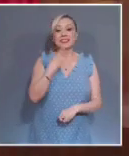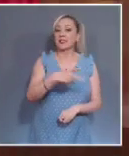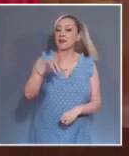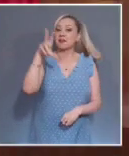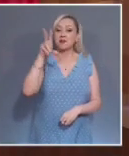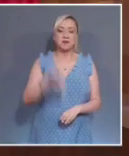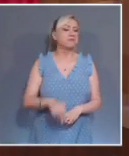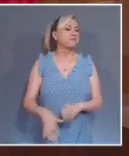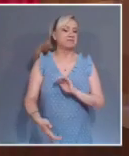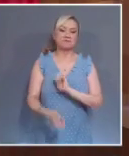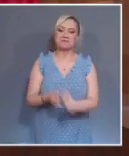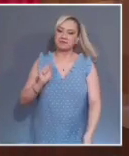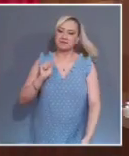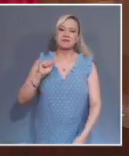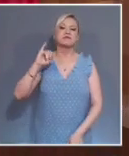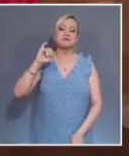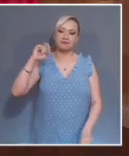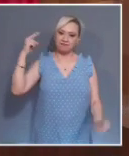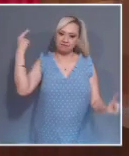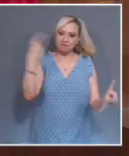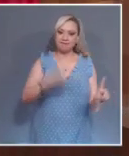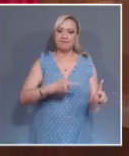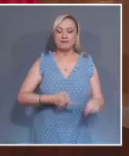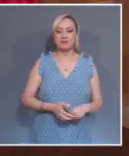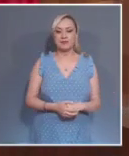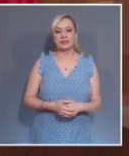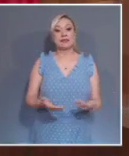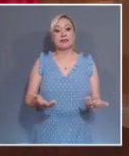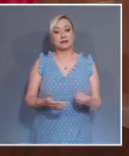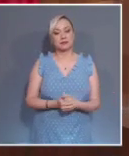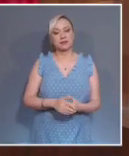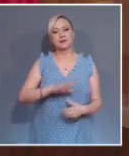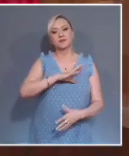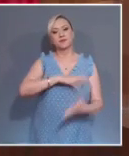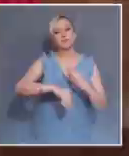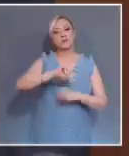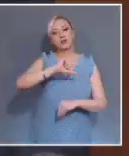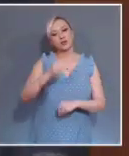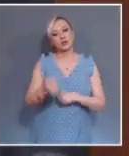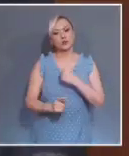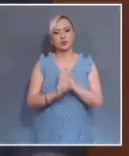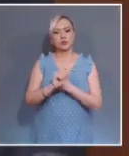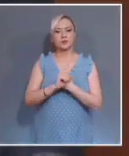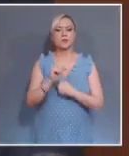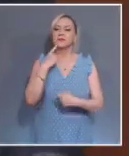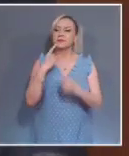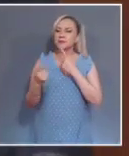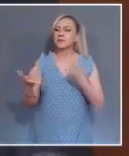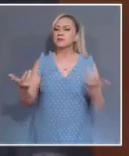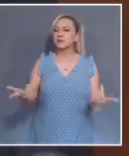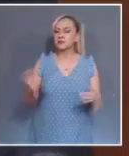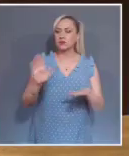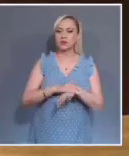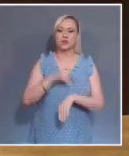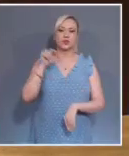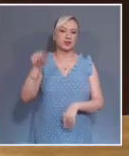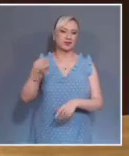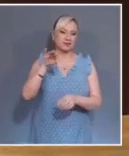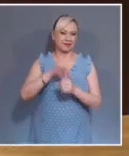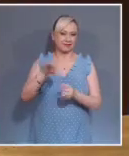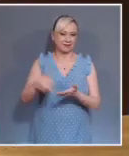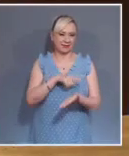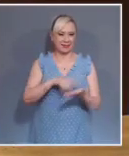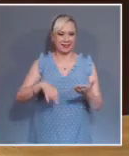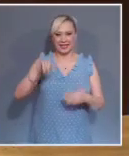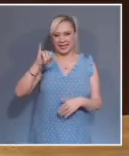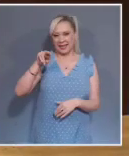En otro asunto, por mayoría de votos, la Sala Superior revocó un acuerdo de la Unidad Técnica de lo Contencioso Electoral del INE en el que había